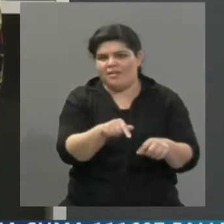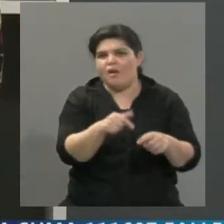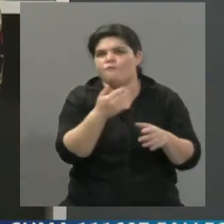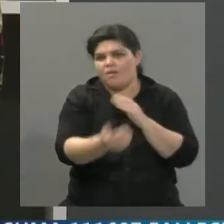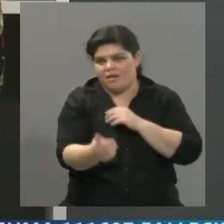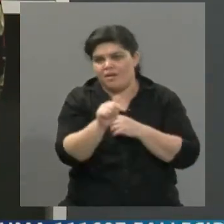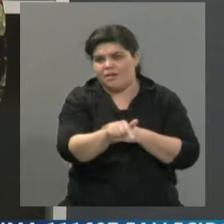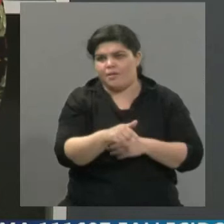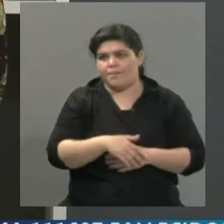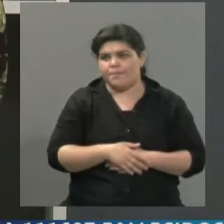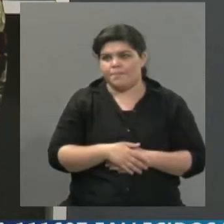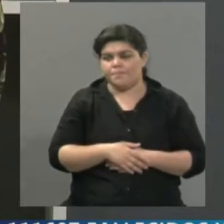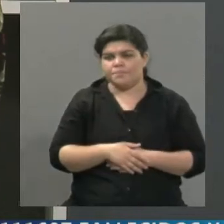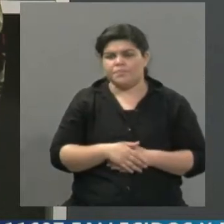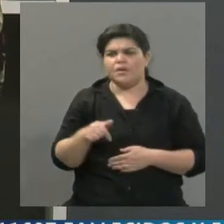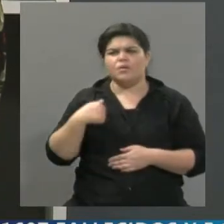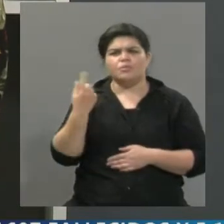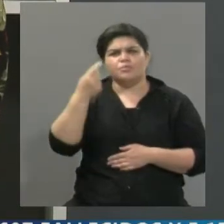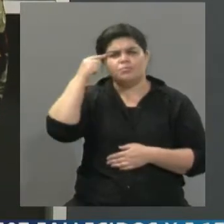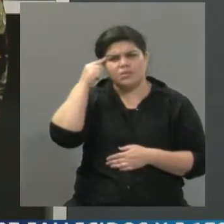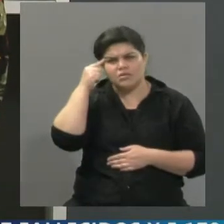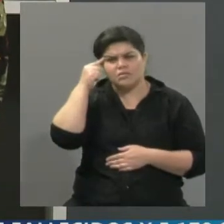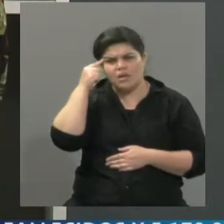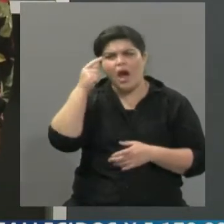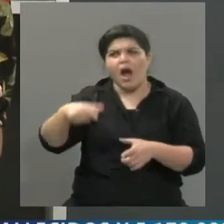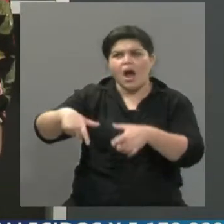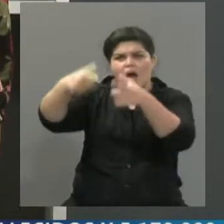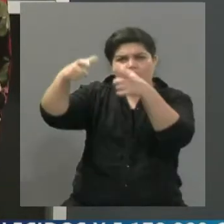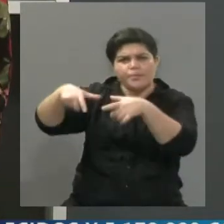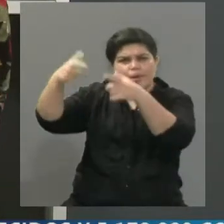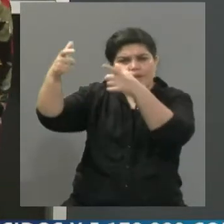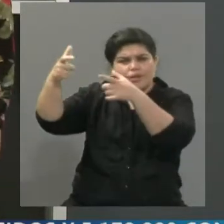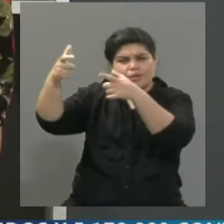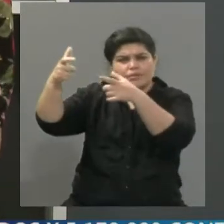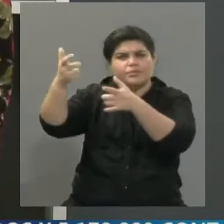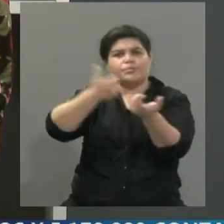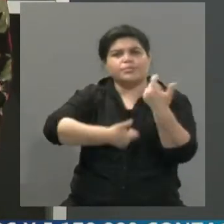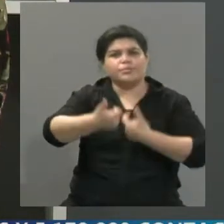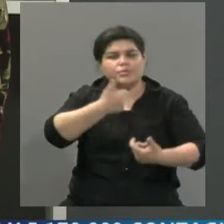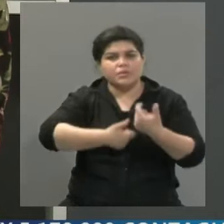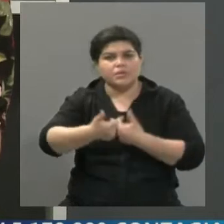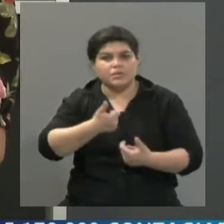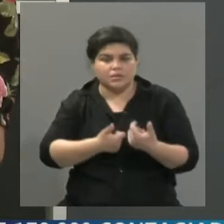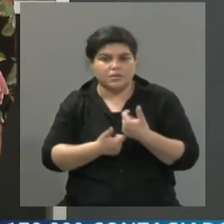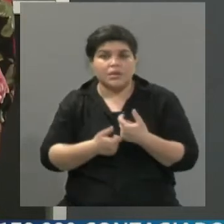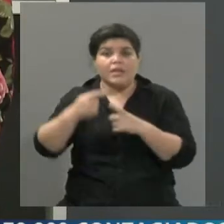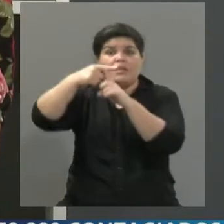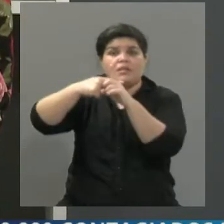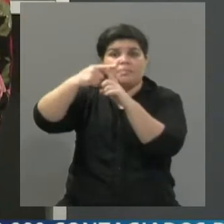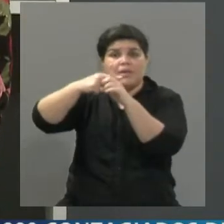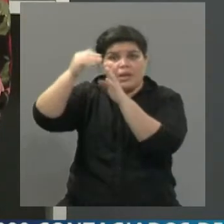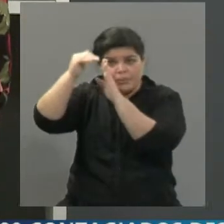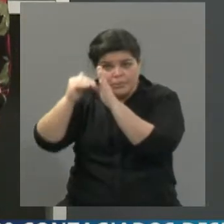poco a las bondades de los árboles, nos quedábamos pensando en cuando usted hacía referencia de cómo nos ayuda a bajar la